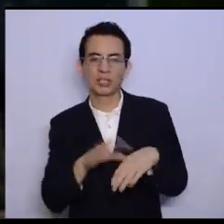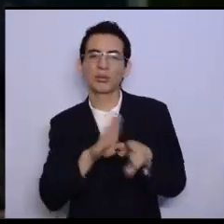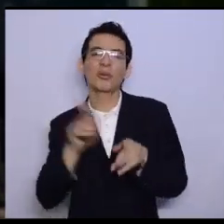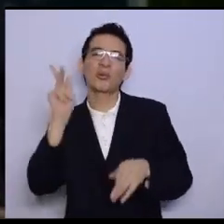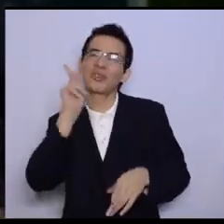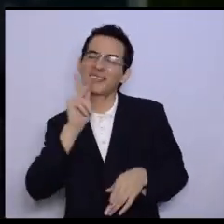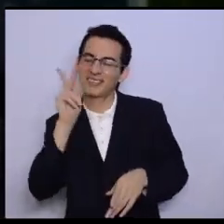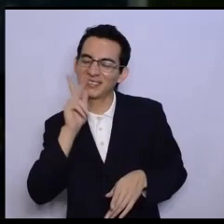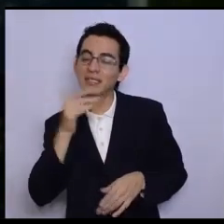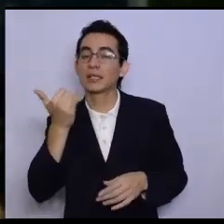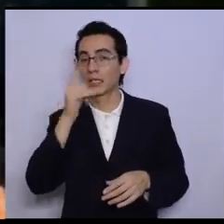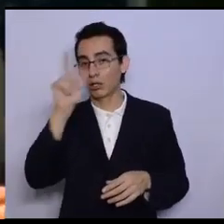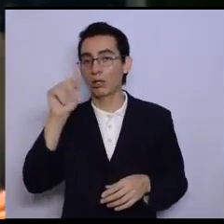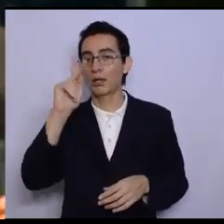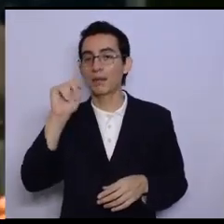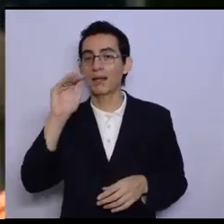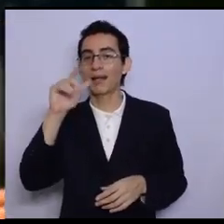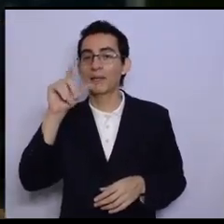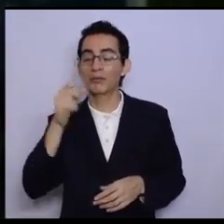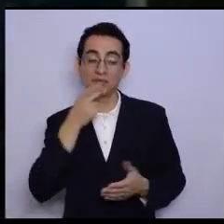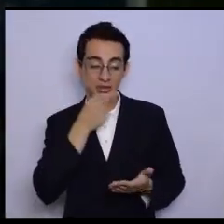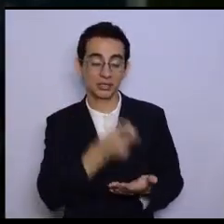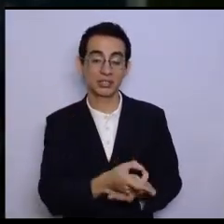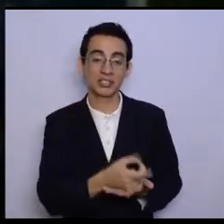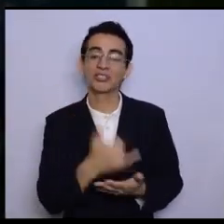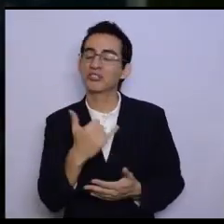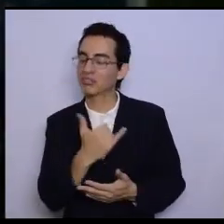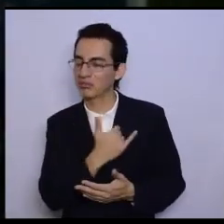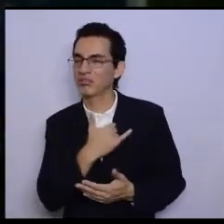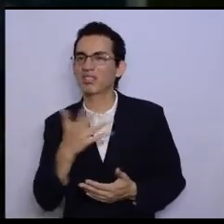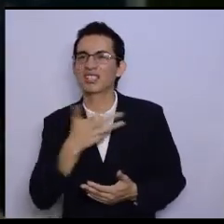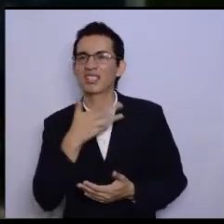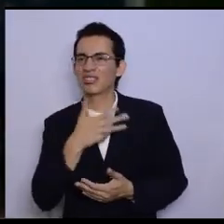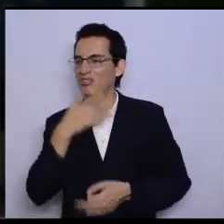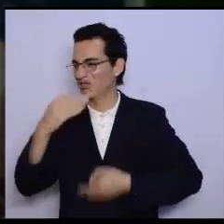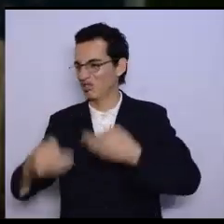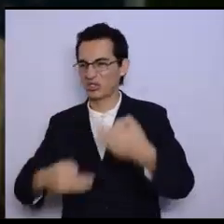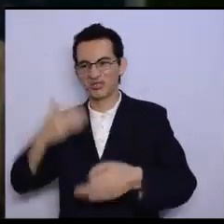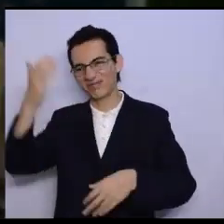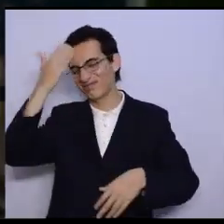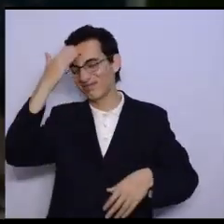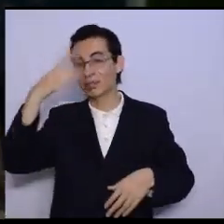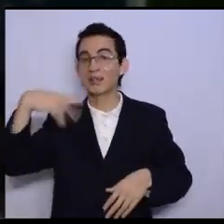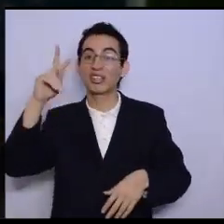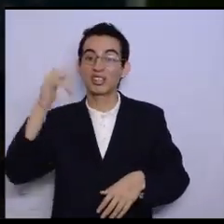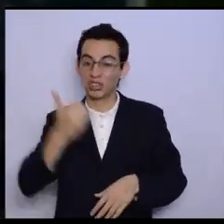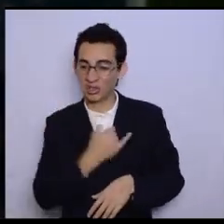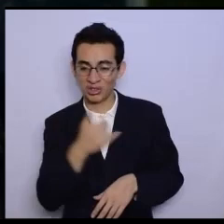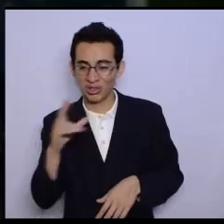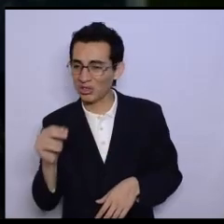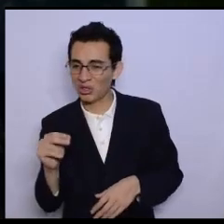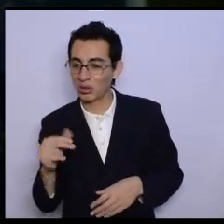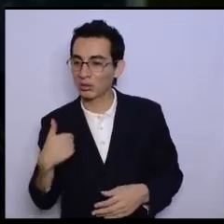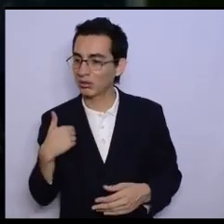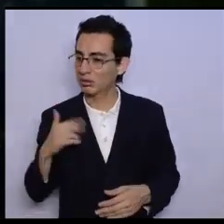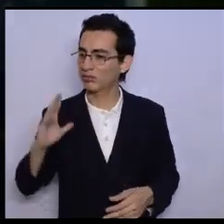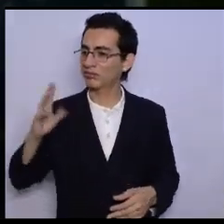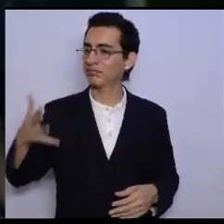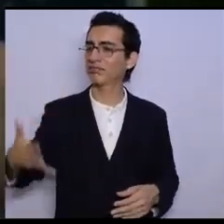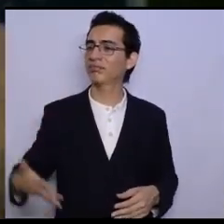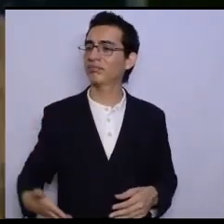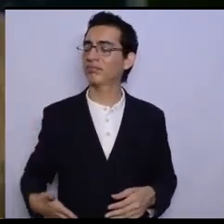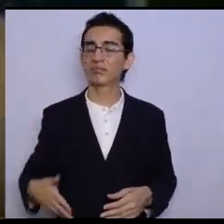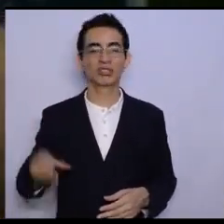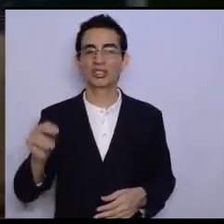Pablo dice, yo entiendo eso, tengo grandes revelaciones, pero para que no me exaltase, Dios me dio un aguijón en mi carne. La